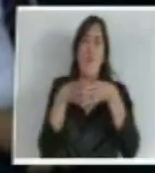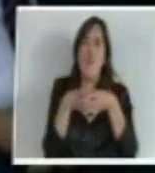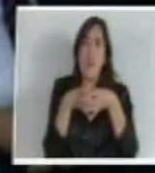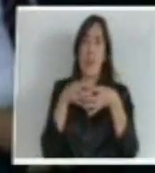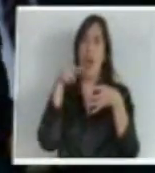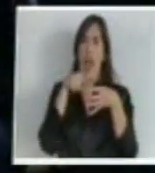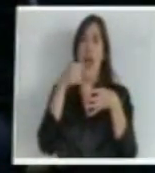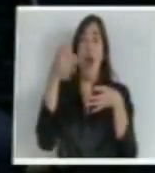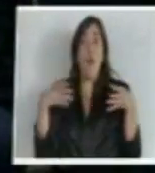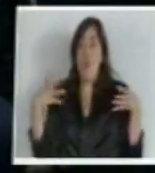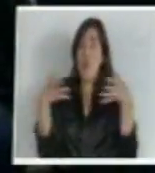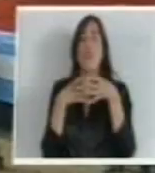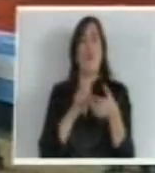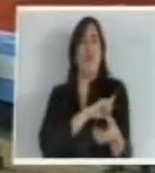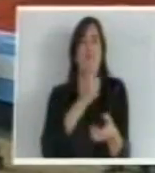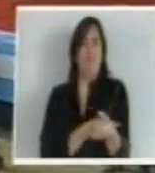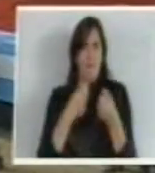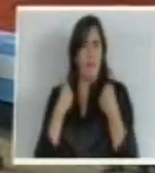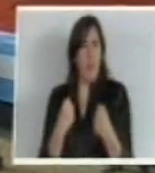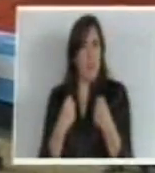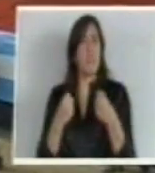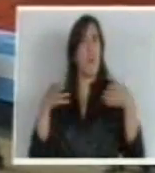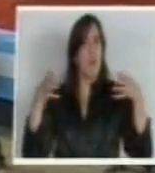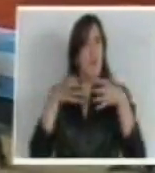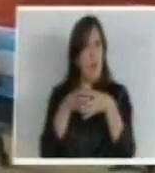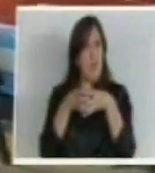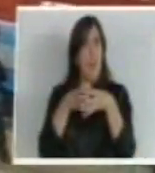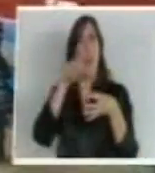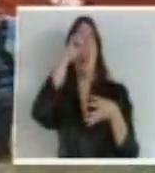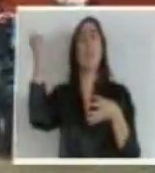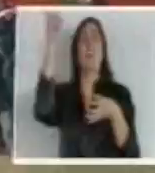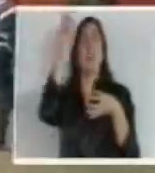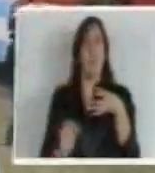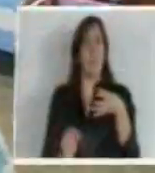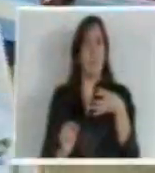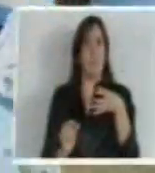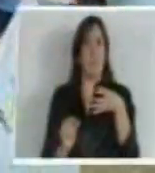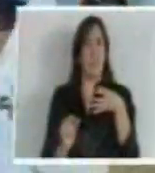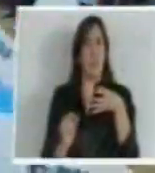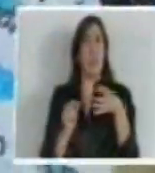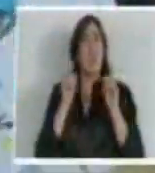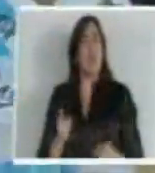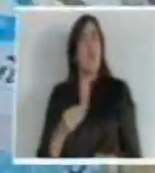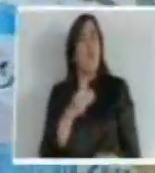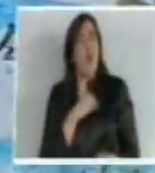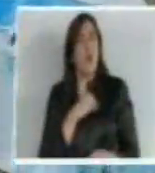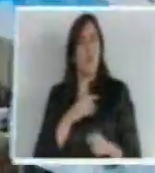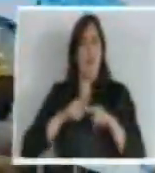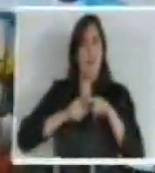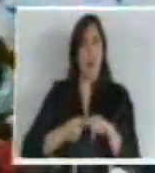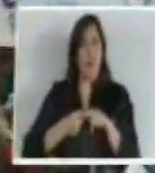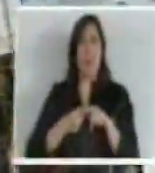la fortaleza. Con la unidad nacional y la voluntad política de